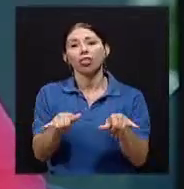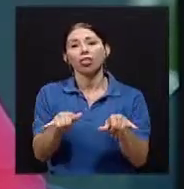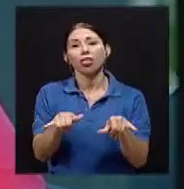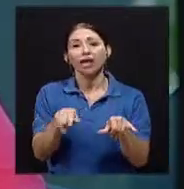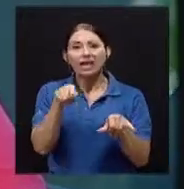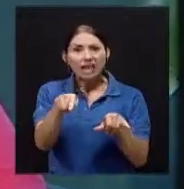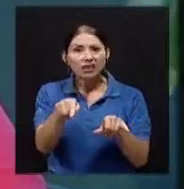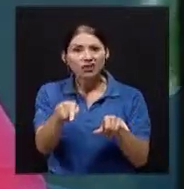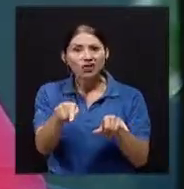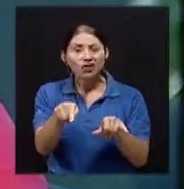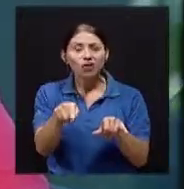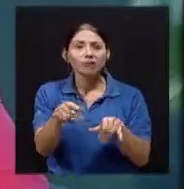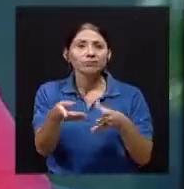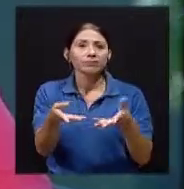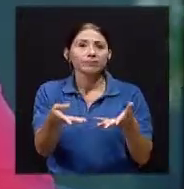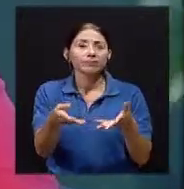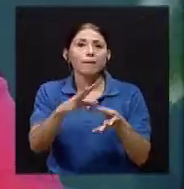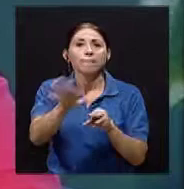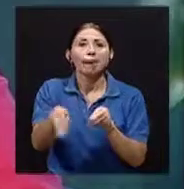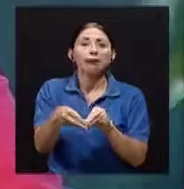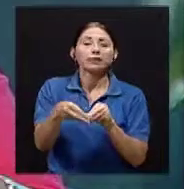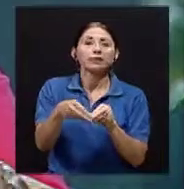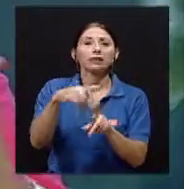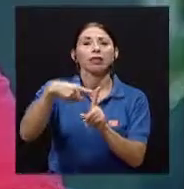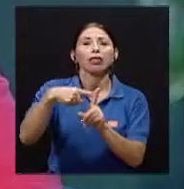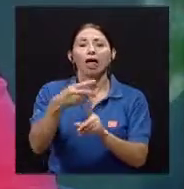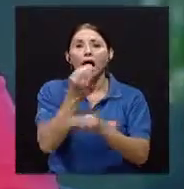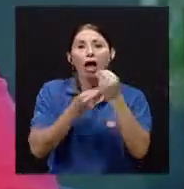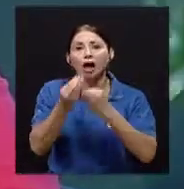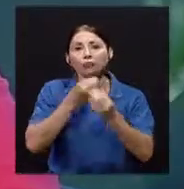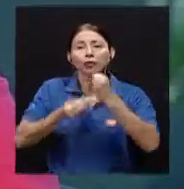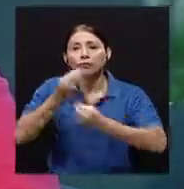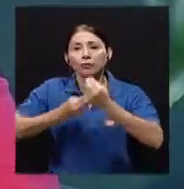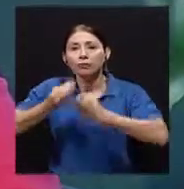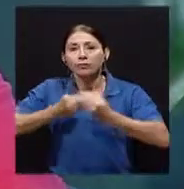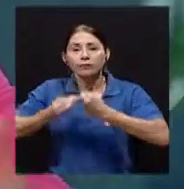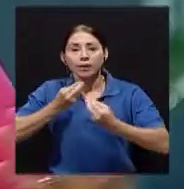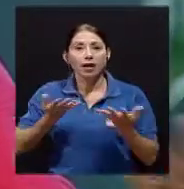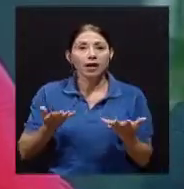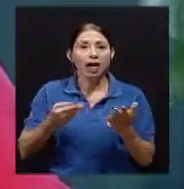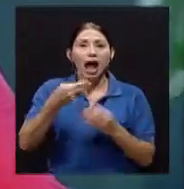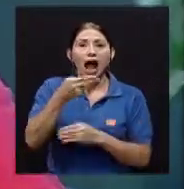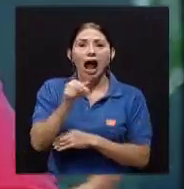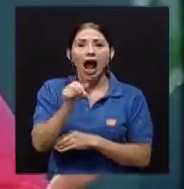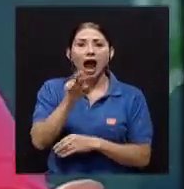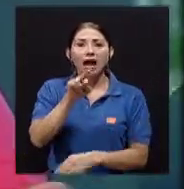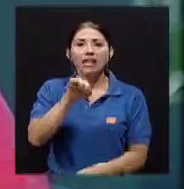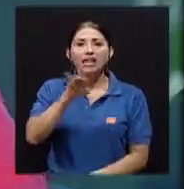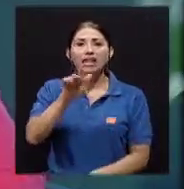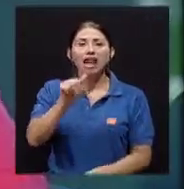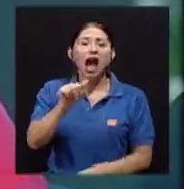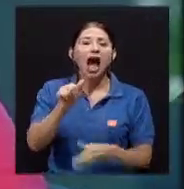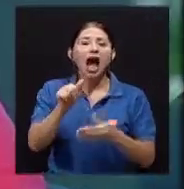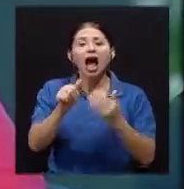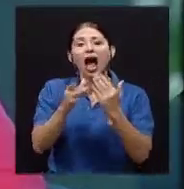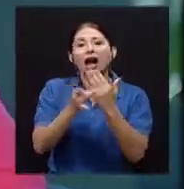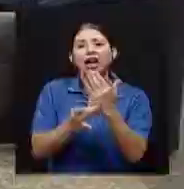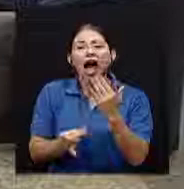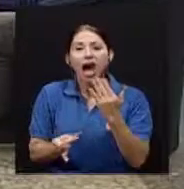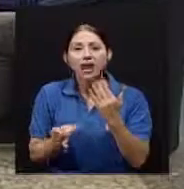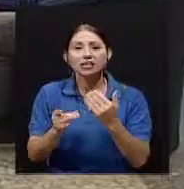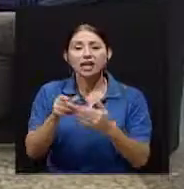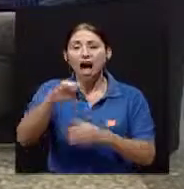sumado a una alimentación donde se come más de lo que, en cantidad, de lo que deberíamos, ¿verdad? Exceso en el consumo de harinas, de azúcar, de grasas a veces